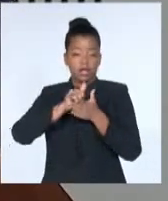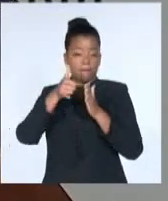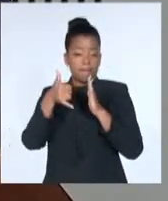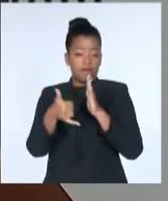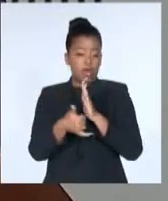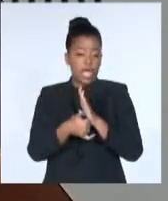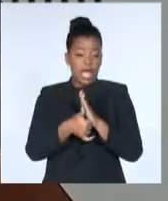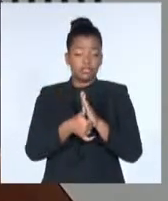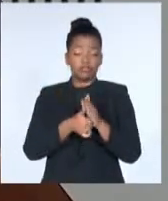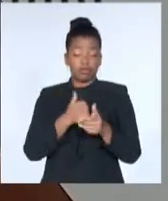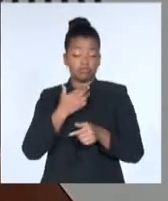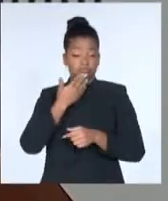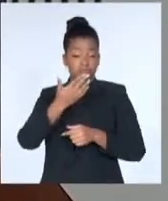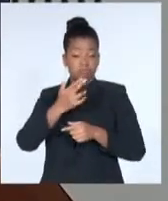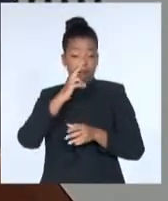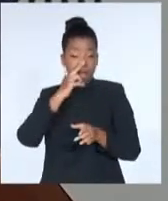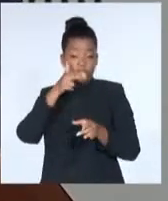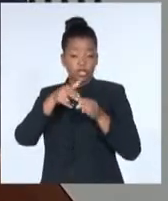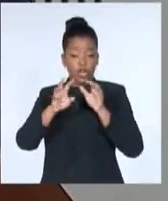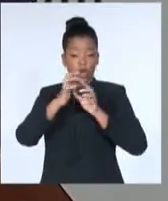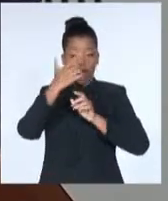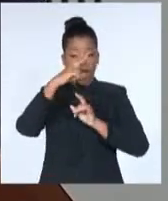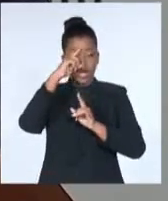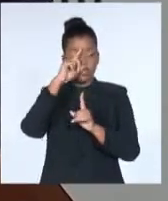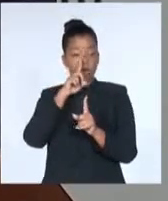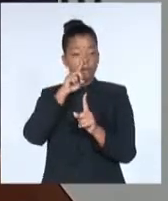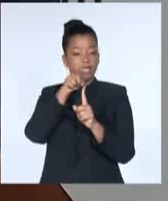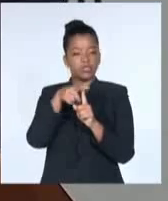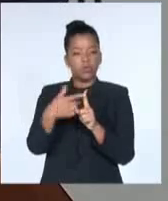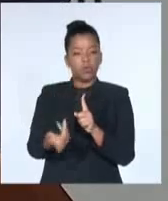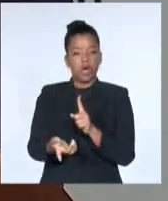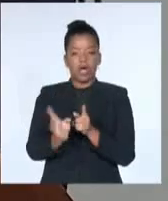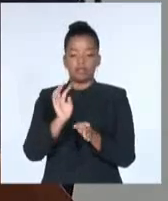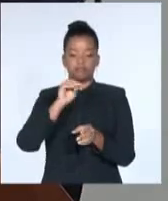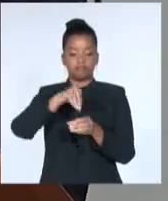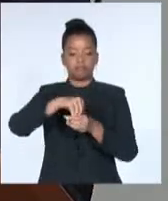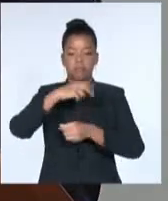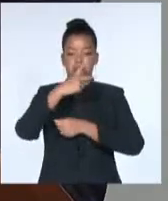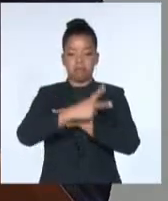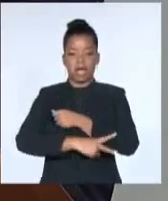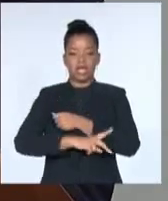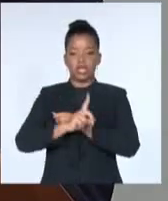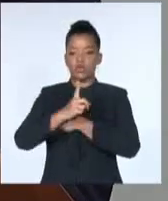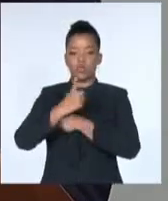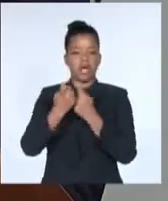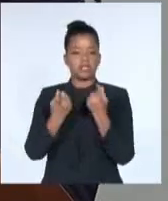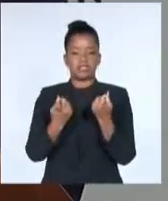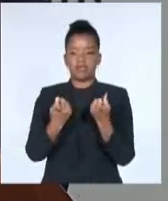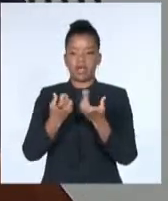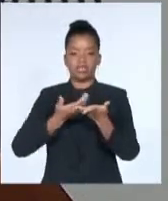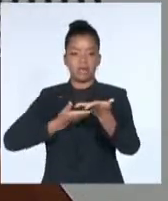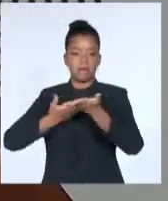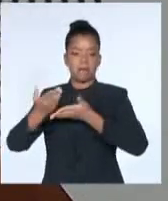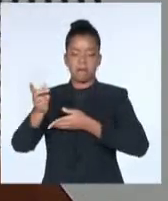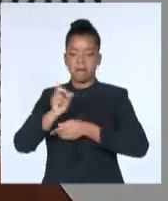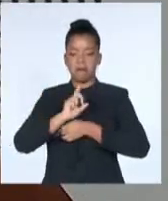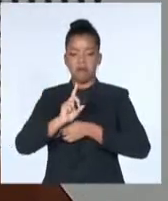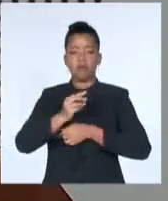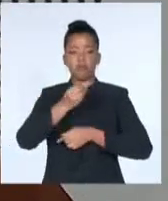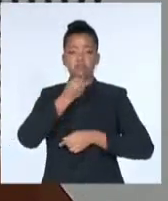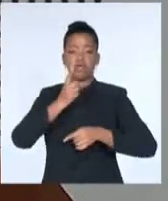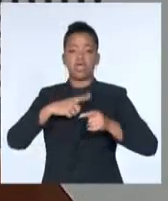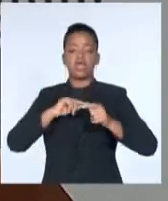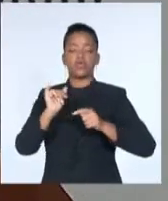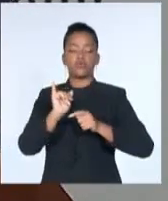gas tienen como objetivo satisfacer la demanda interna y permitir a Irán exportar gasolina y otros productos derivados